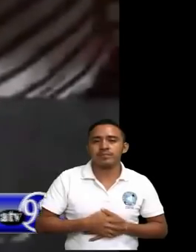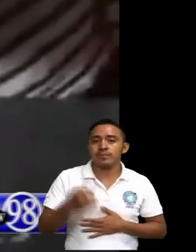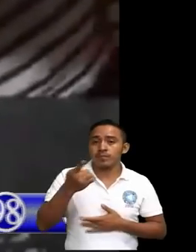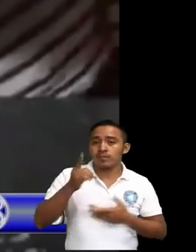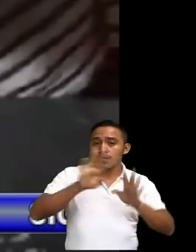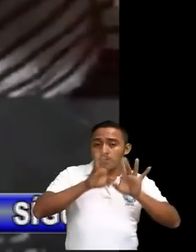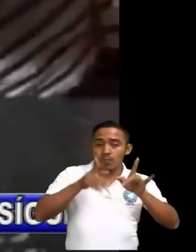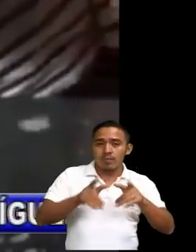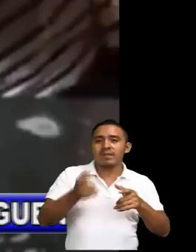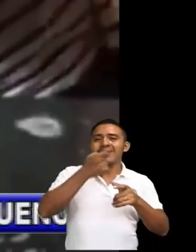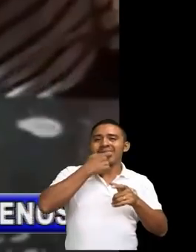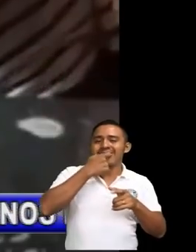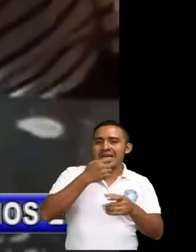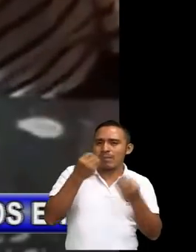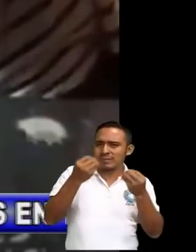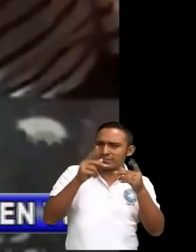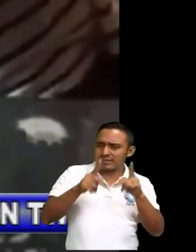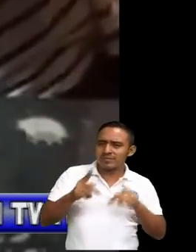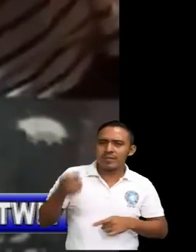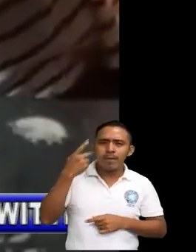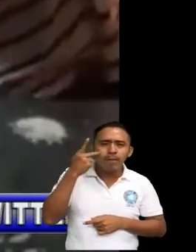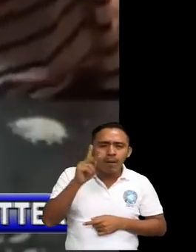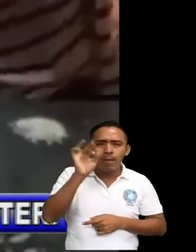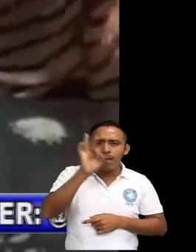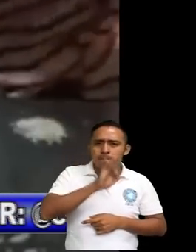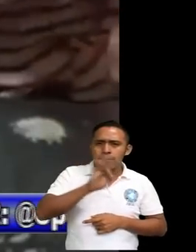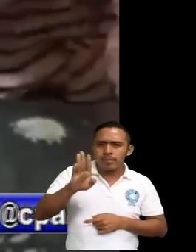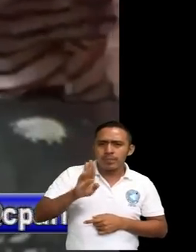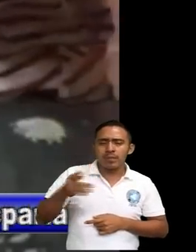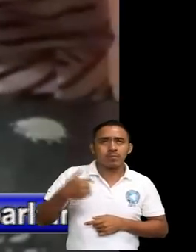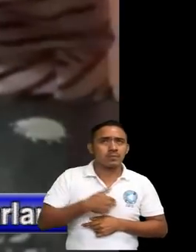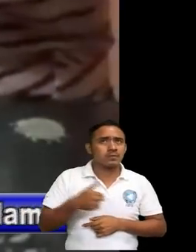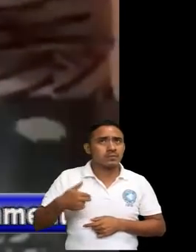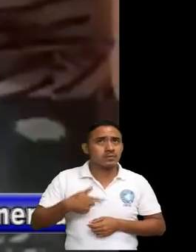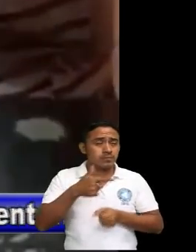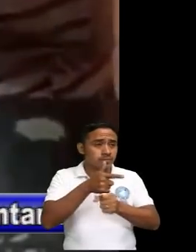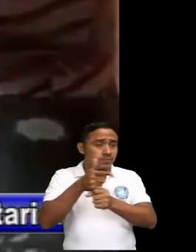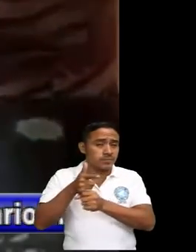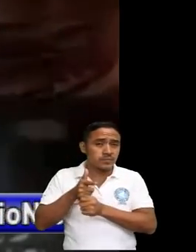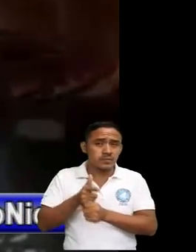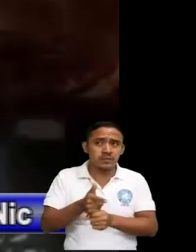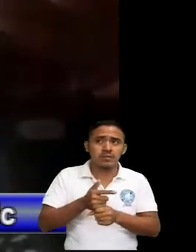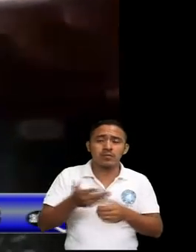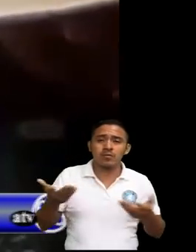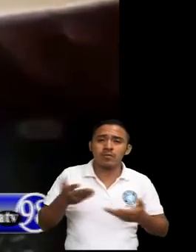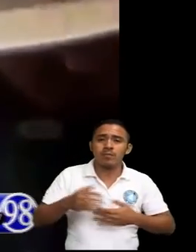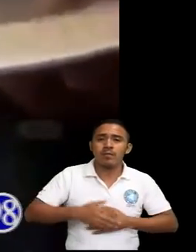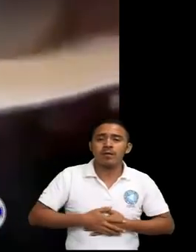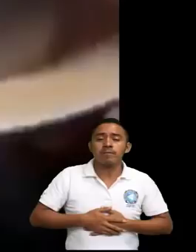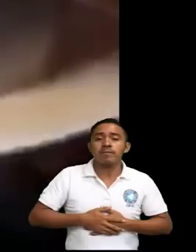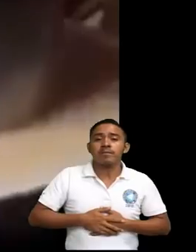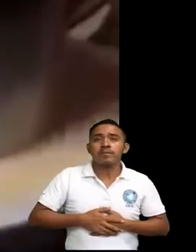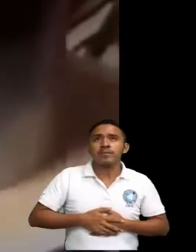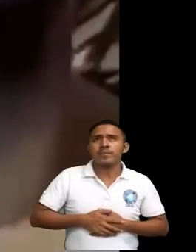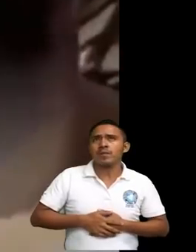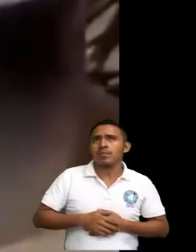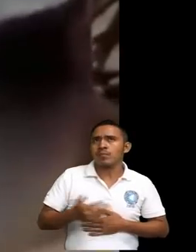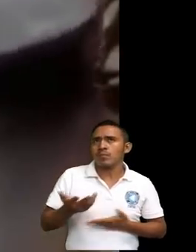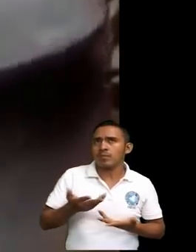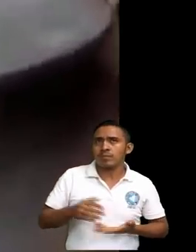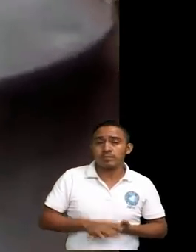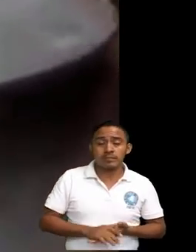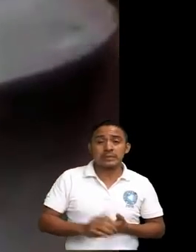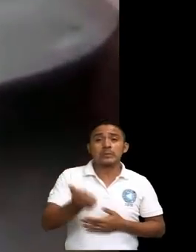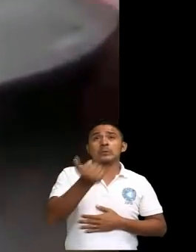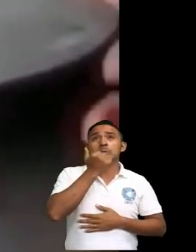Ha hecho reír a miles en Facebook luego de que se viralizara un divertido video que la muestra intentando preparar un flan. Sin embargo, un